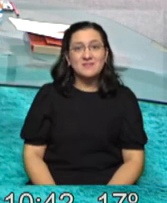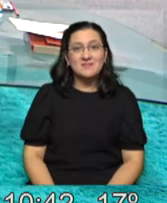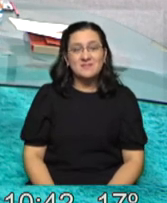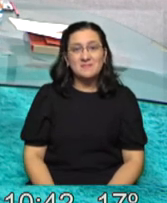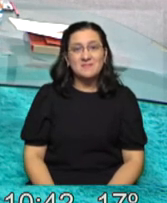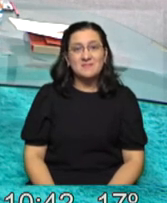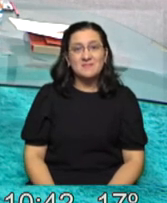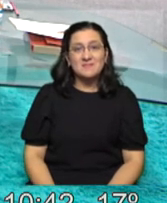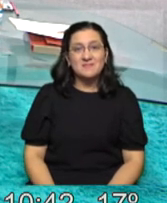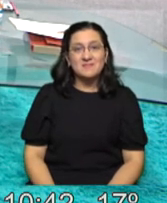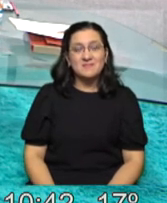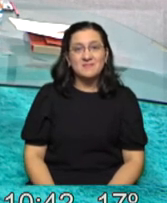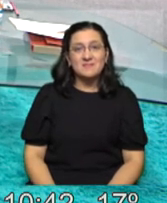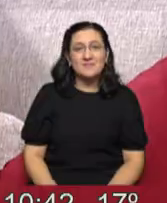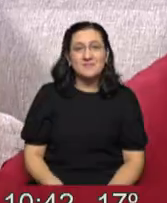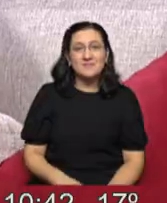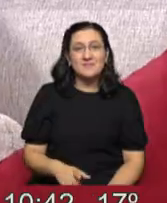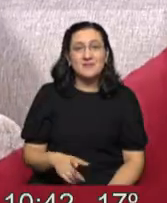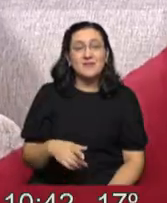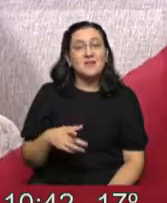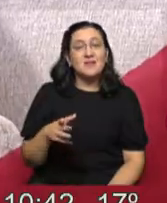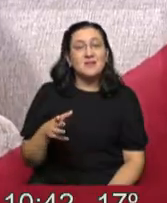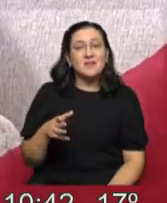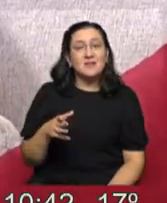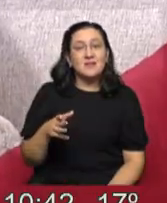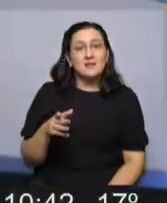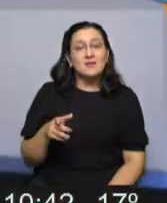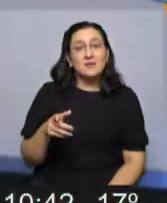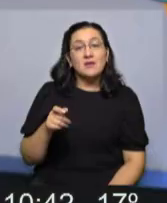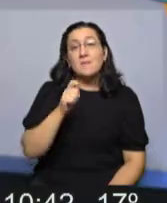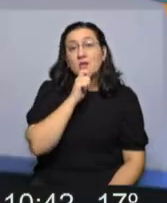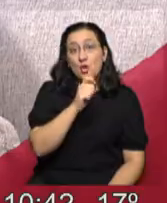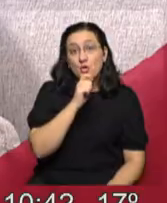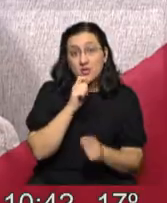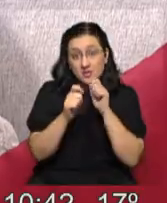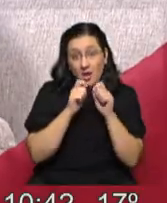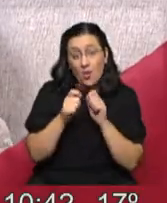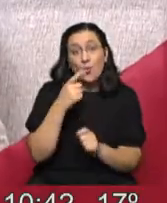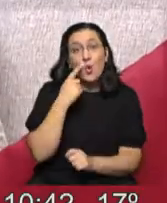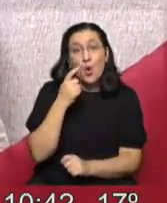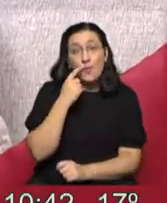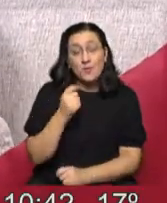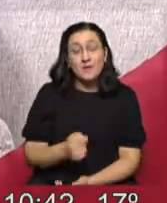era una pasada para prensa, o sea. Ah, periodista. Es un hombre.